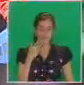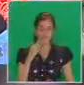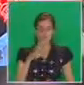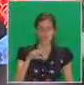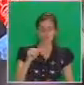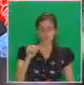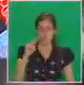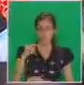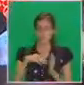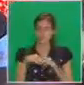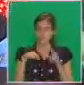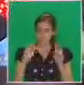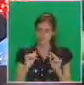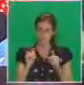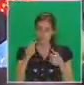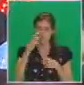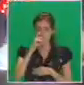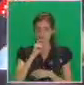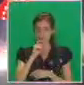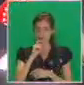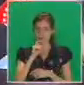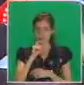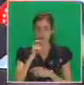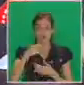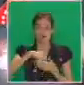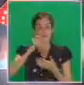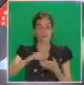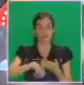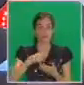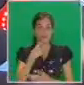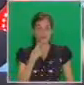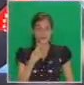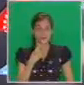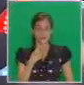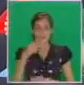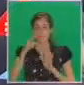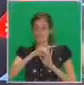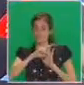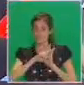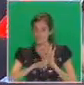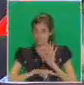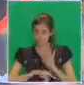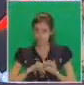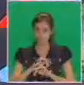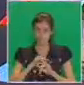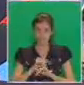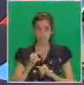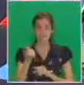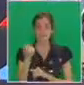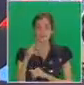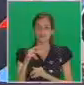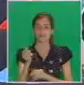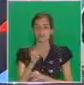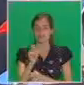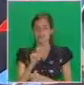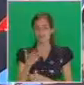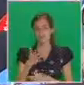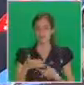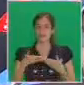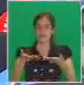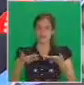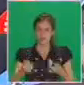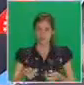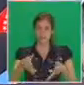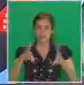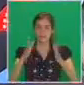el 2007, a principio de año. El contrato decía las normas y las cláusulas, que eran 13 meses en aproximación para entregar el